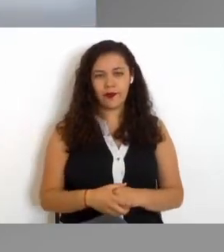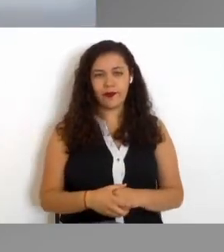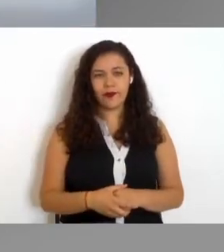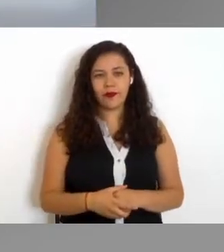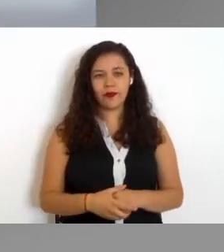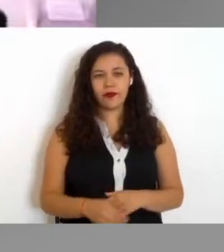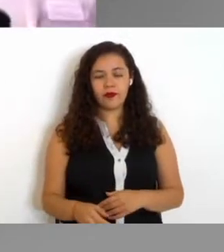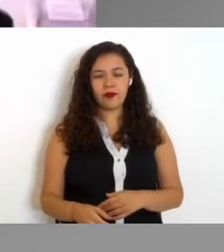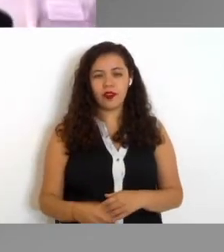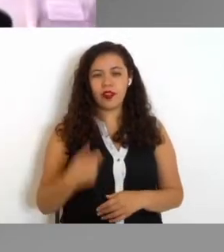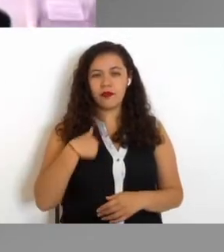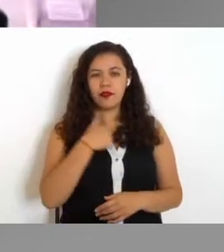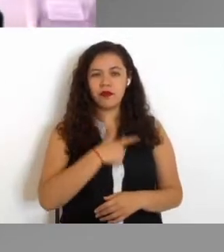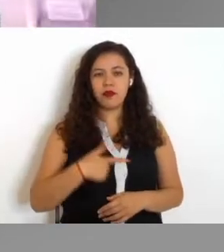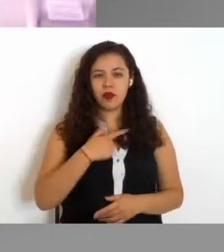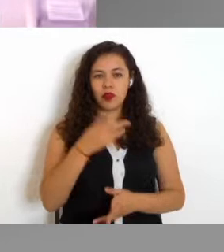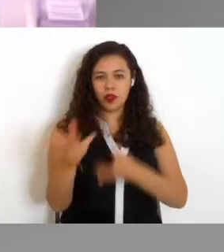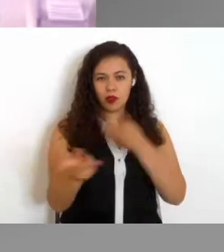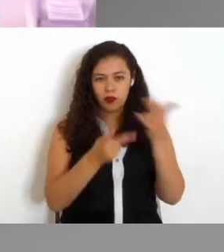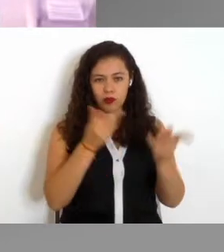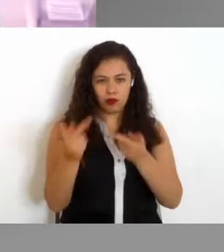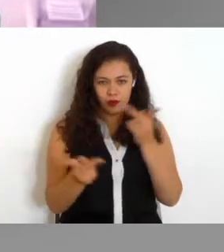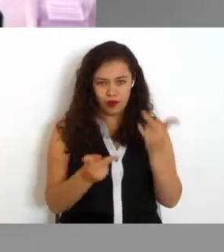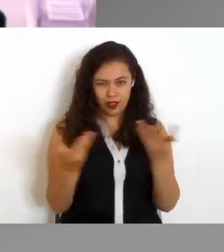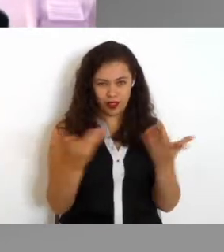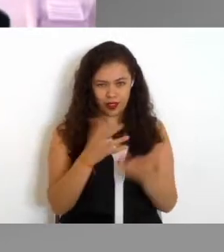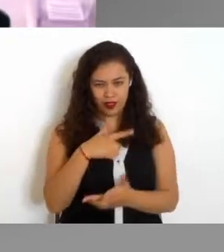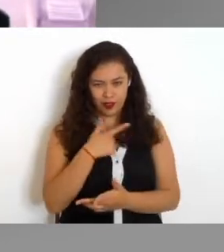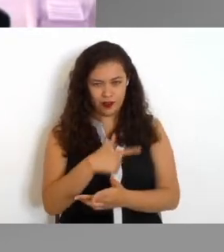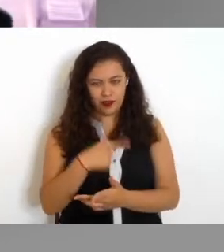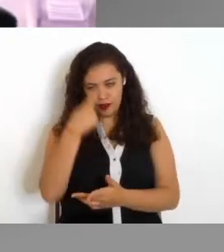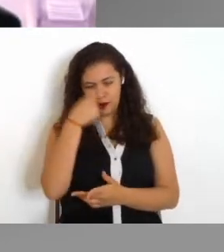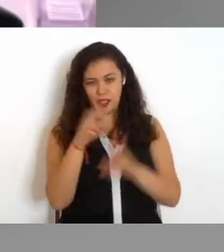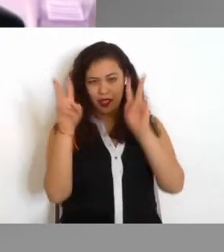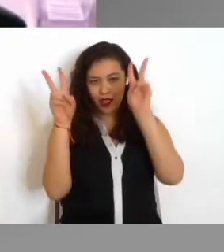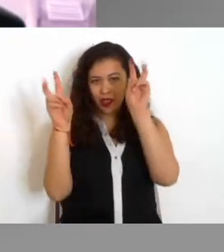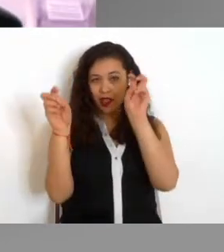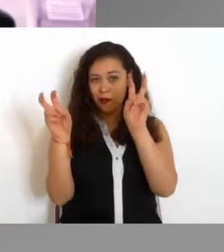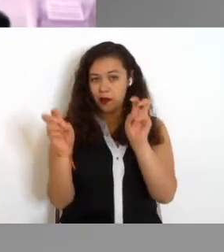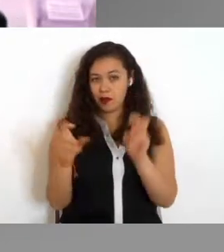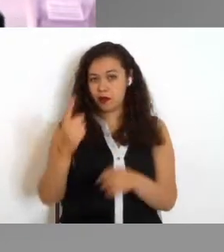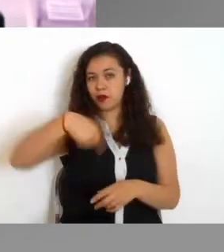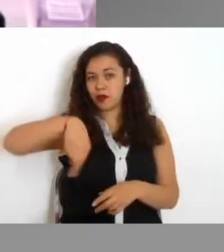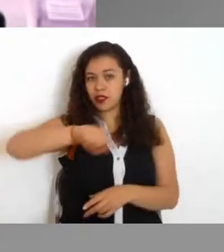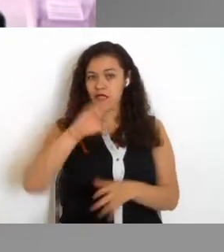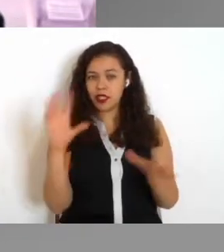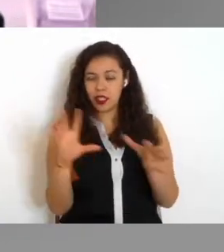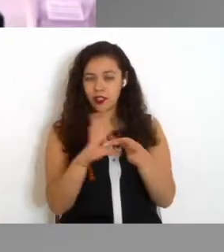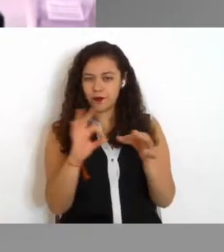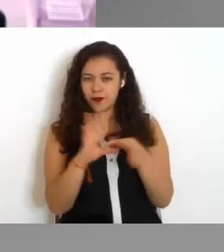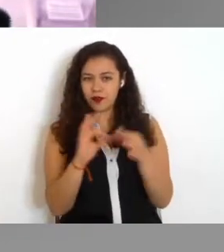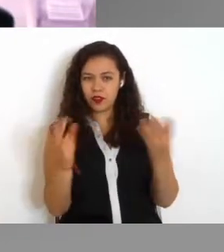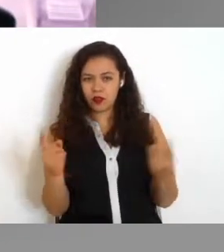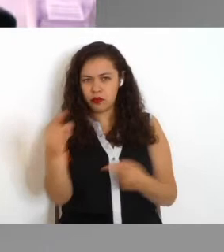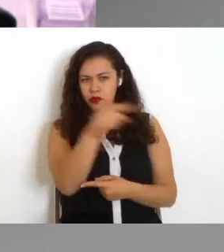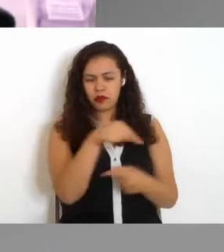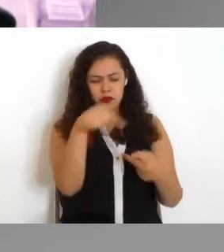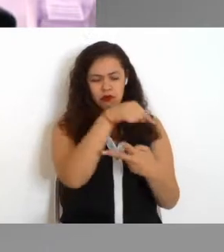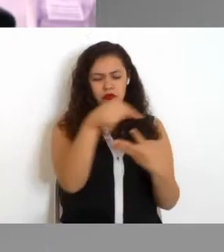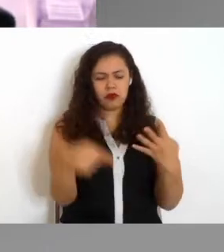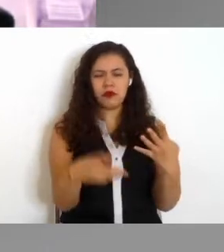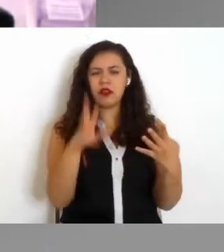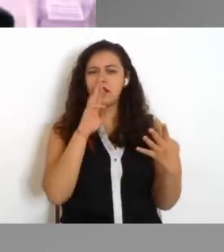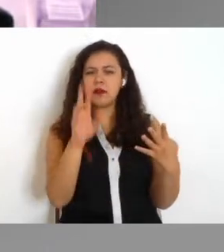Me gustaría hacerle algunas preguntas relacionadas con lo que acaban de exponer. Cualquiera de ustedes pueden contestarla